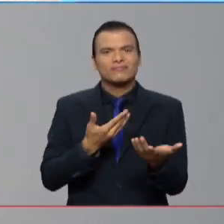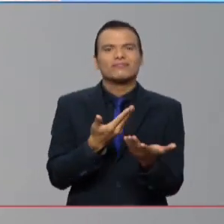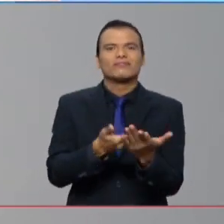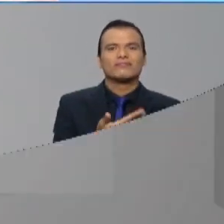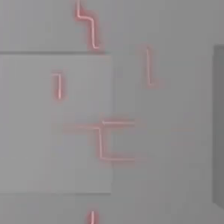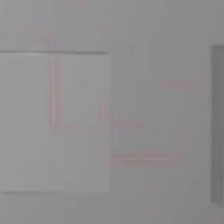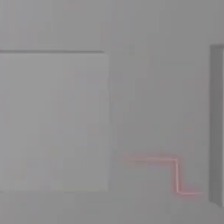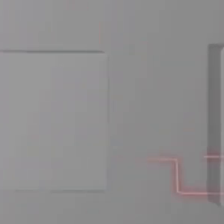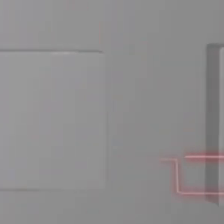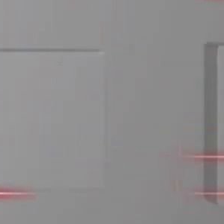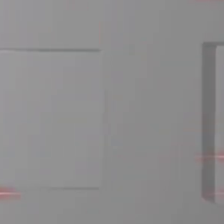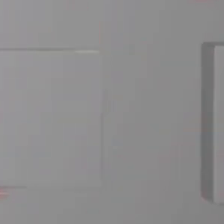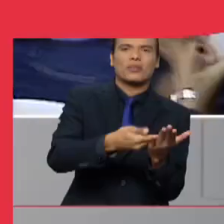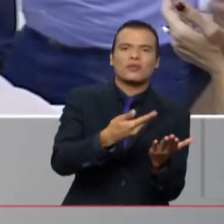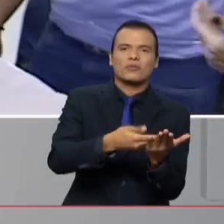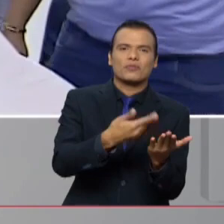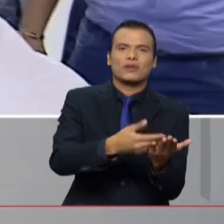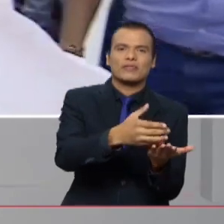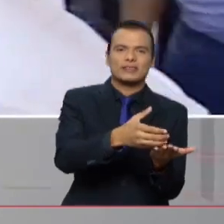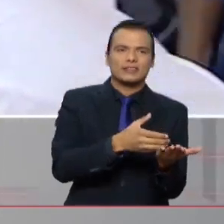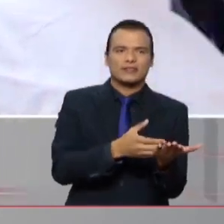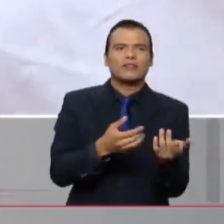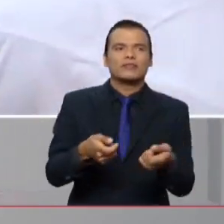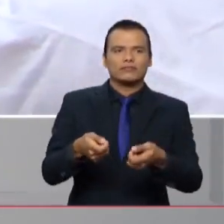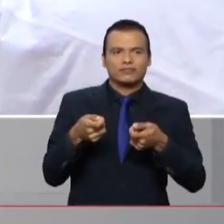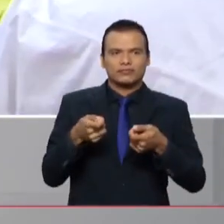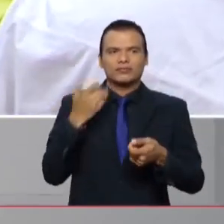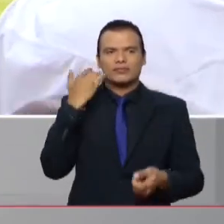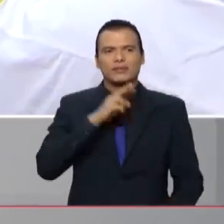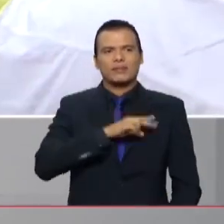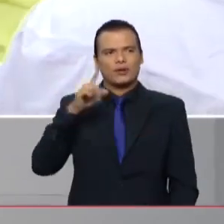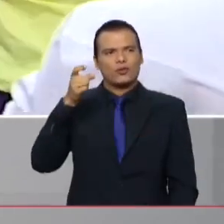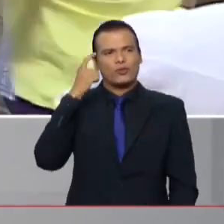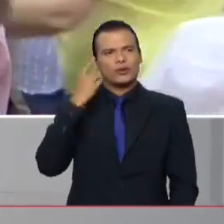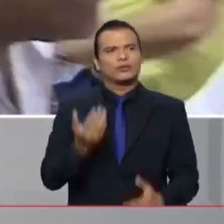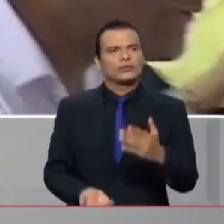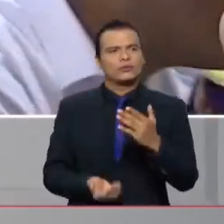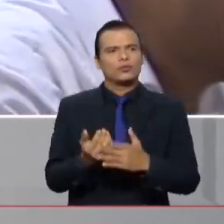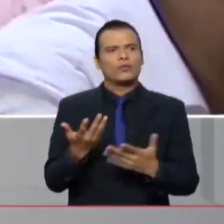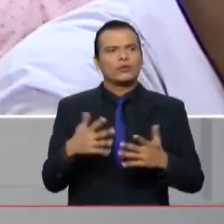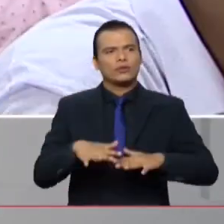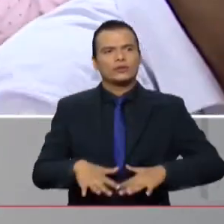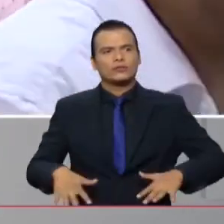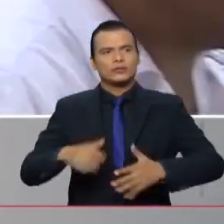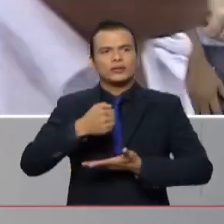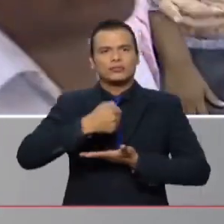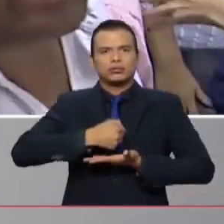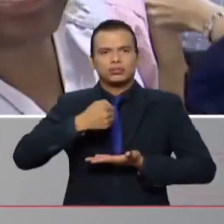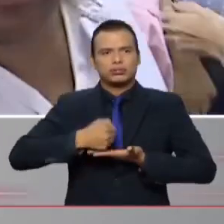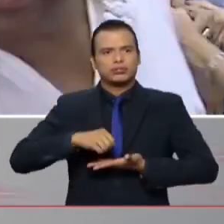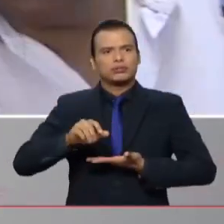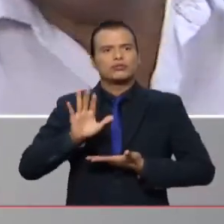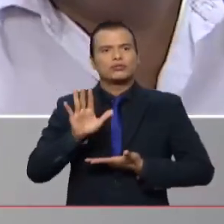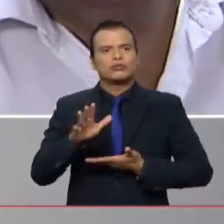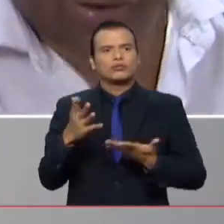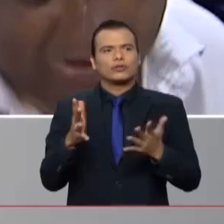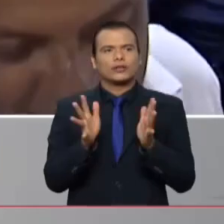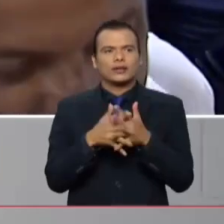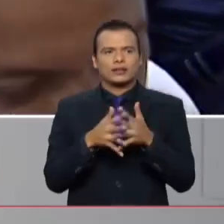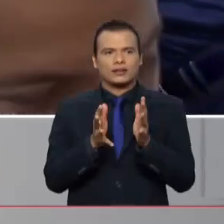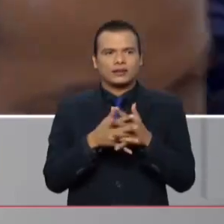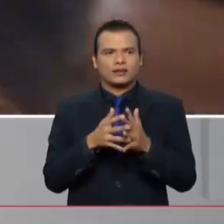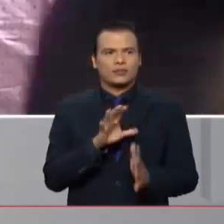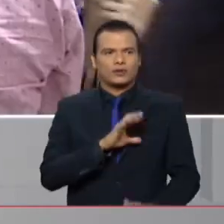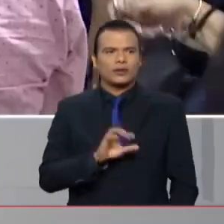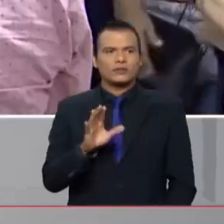del Cauca 2024-2027. El acto protocolario tuvo lugar en la registraduría ubicada en el barrio Los Cámbulos, en la ciudad de